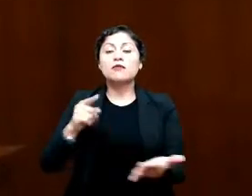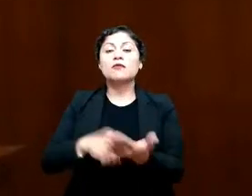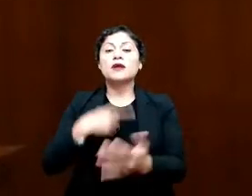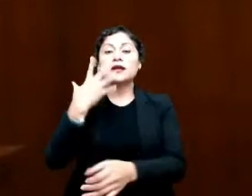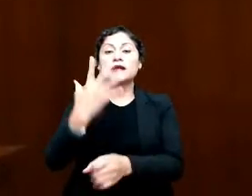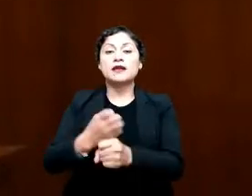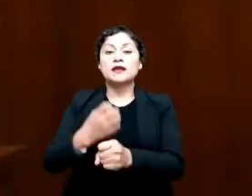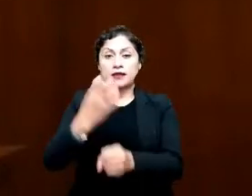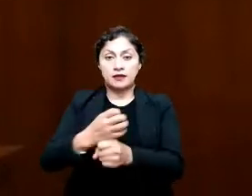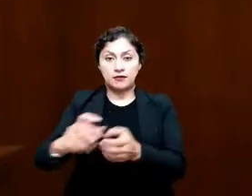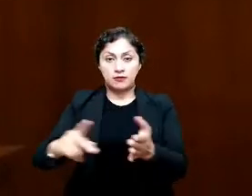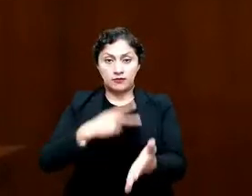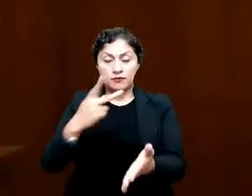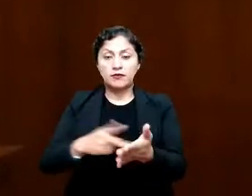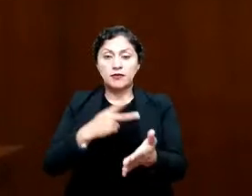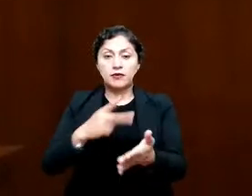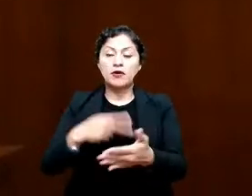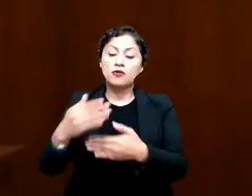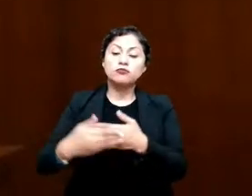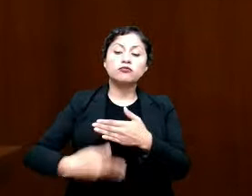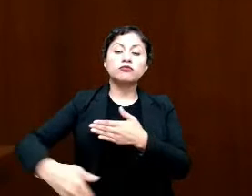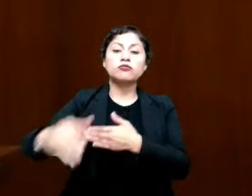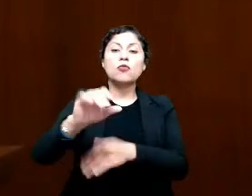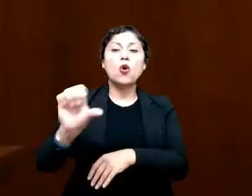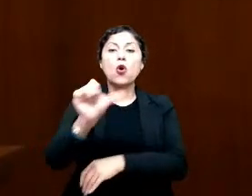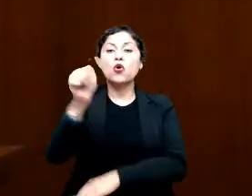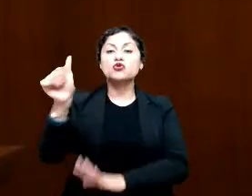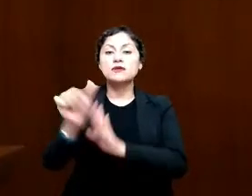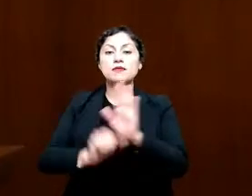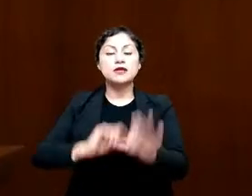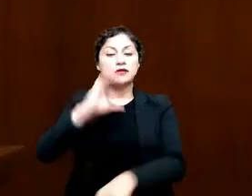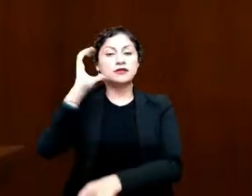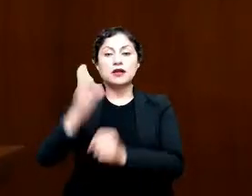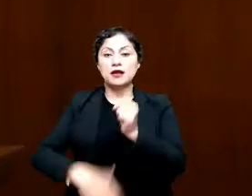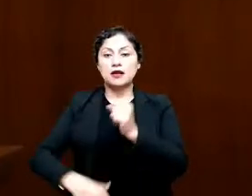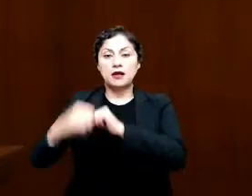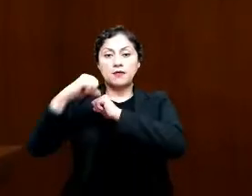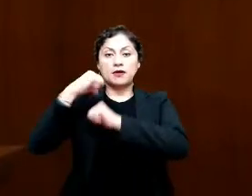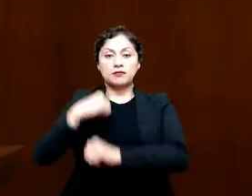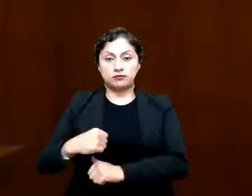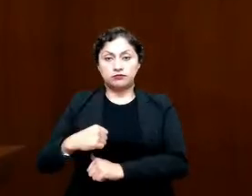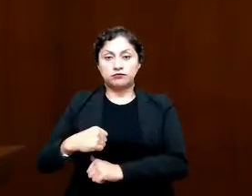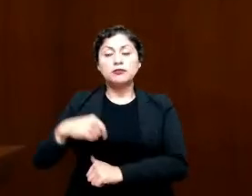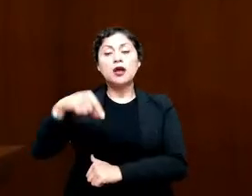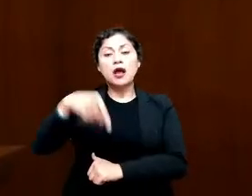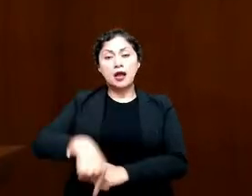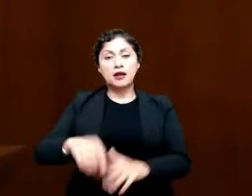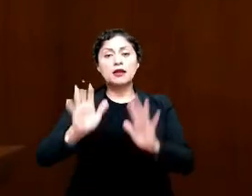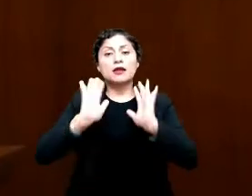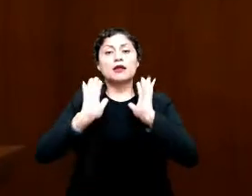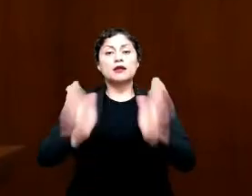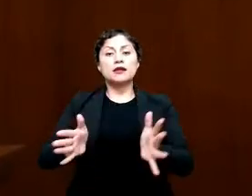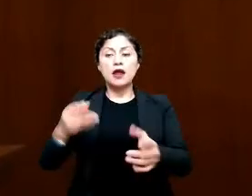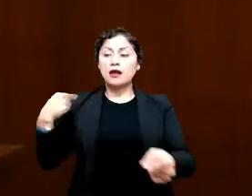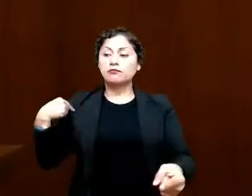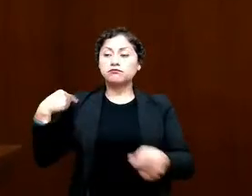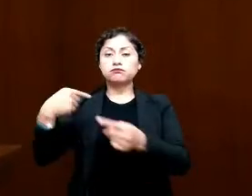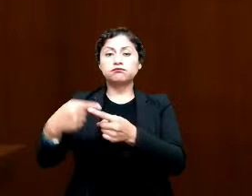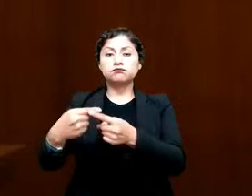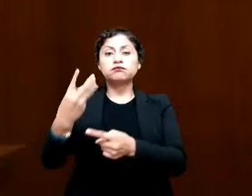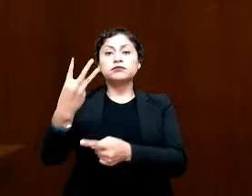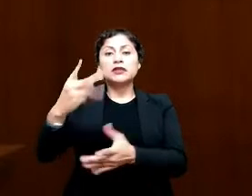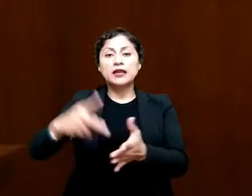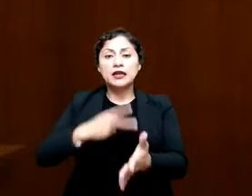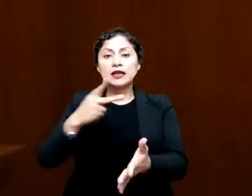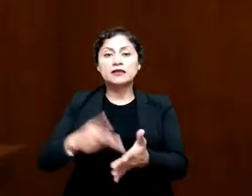Le faltan 11 meses para que termine su administración. Y aquí ya se ha dicho, usted es el 3er secretario general